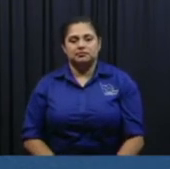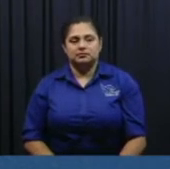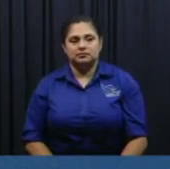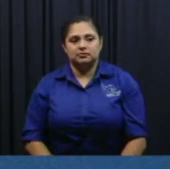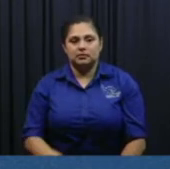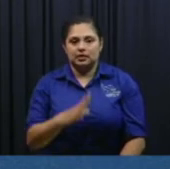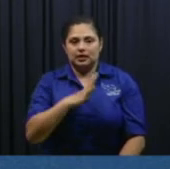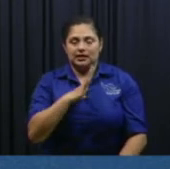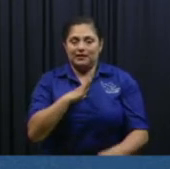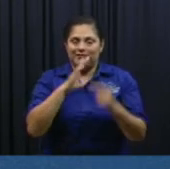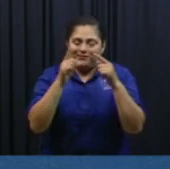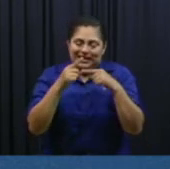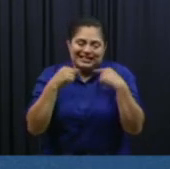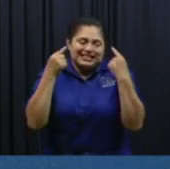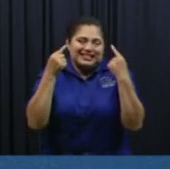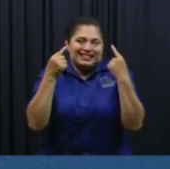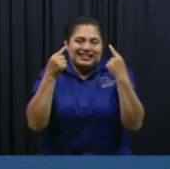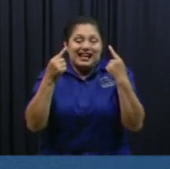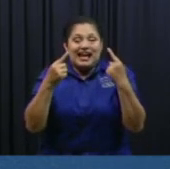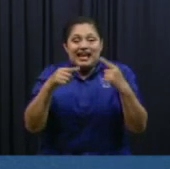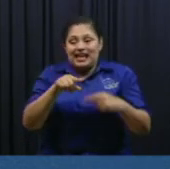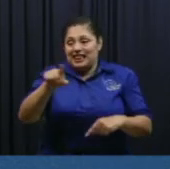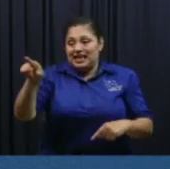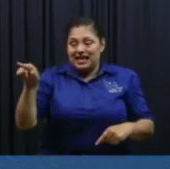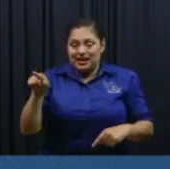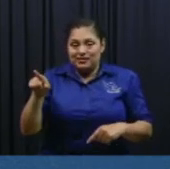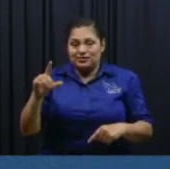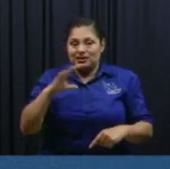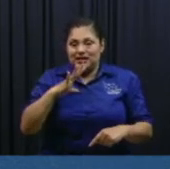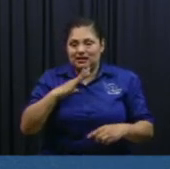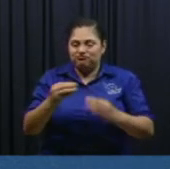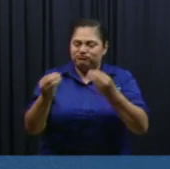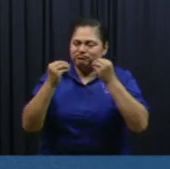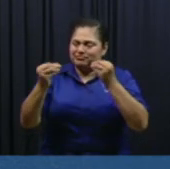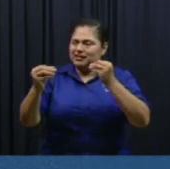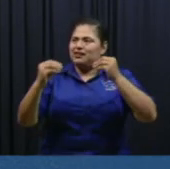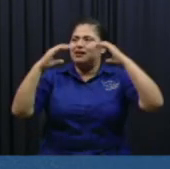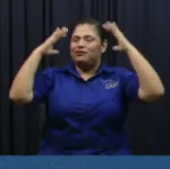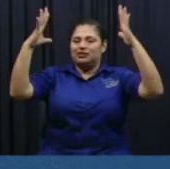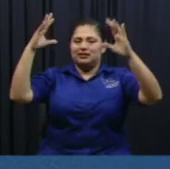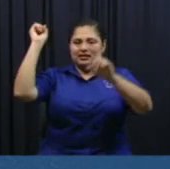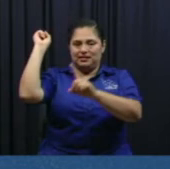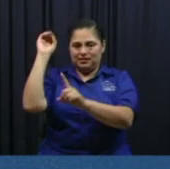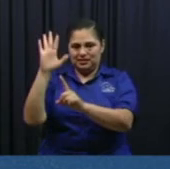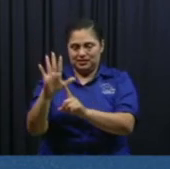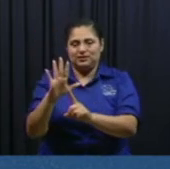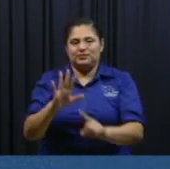tendrán felicidad y sobre ellos vendrá abundante bendición